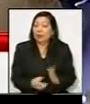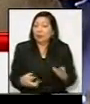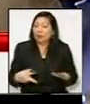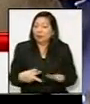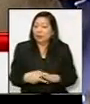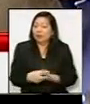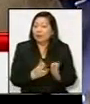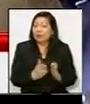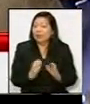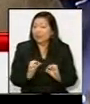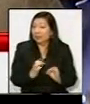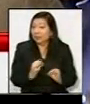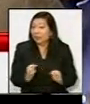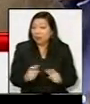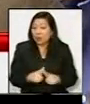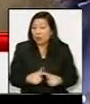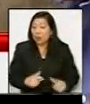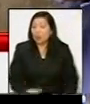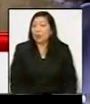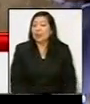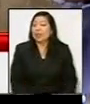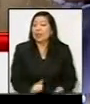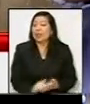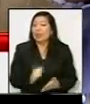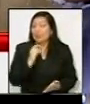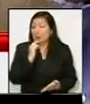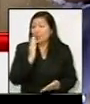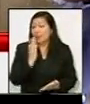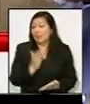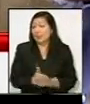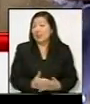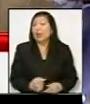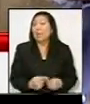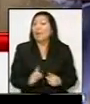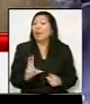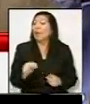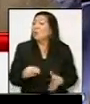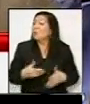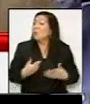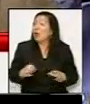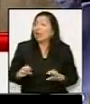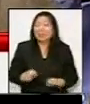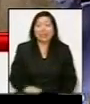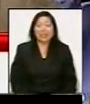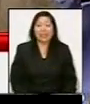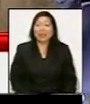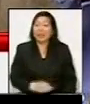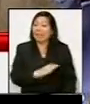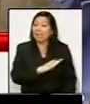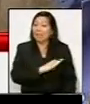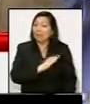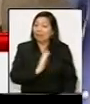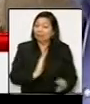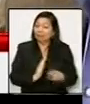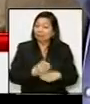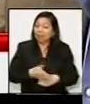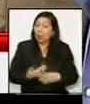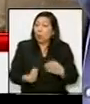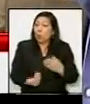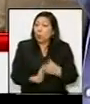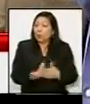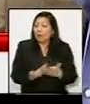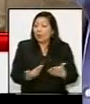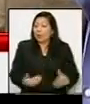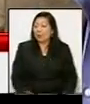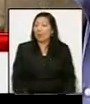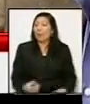suprema- determinará si hay o no hay lugar a que haya una sanción pero lo que no se puede hacer es que el fiscal que introduzcan nuevos delitos